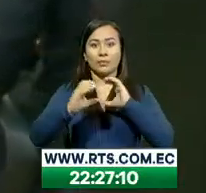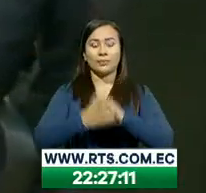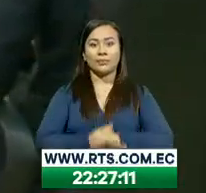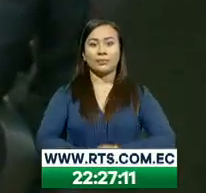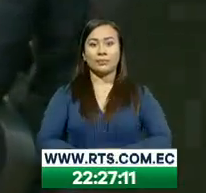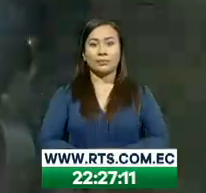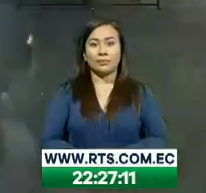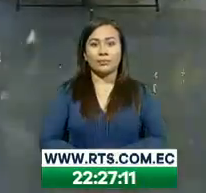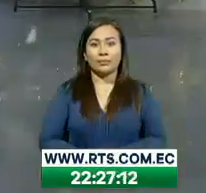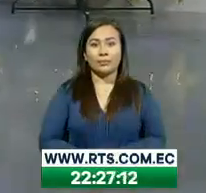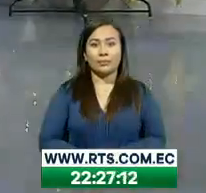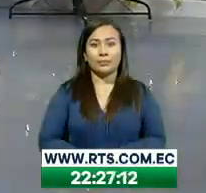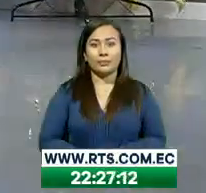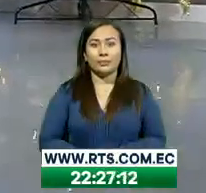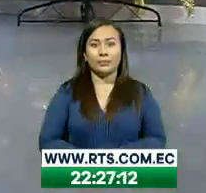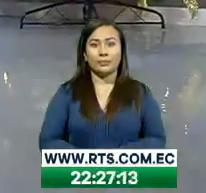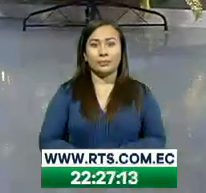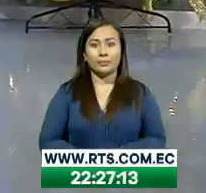Gallo.